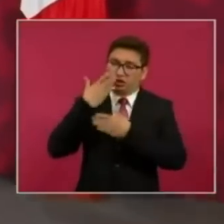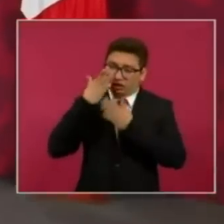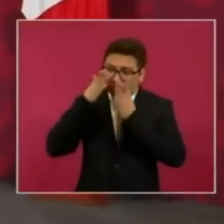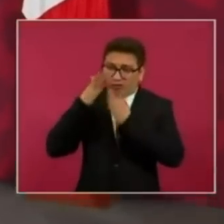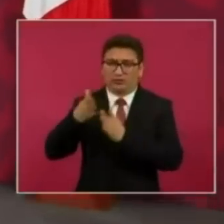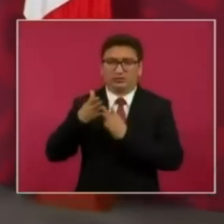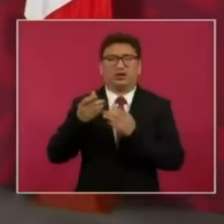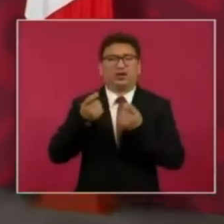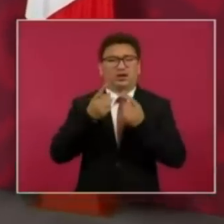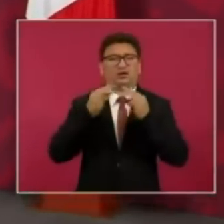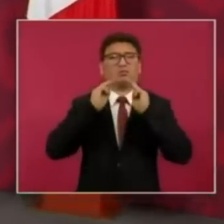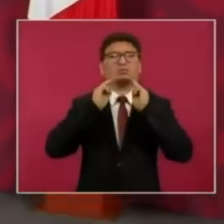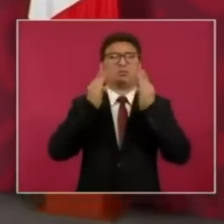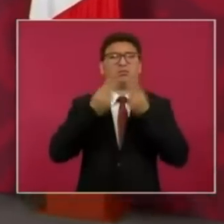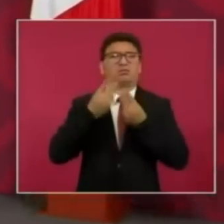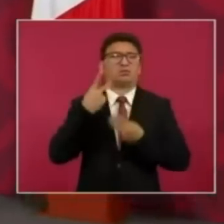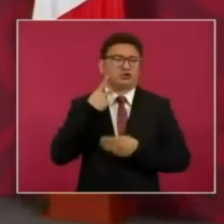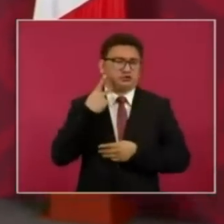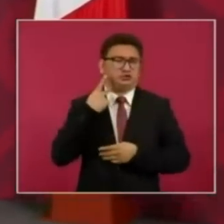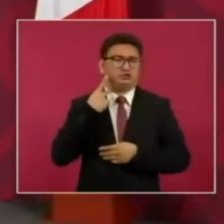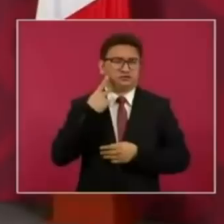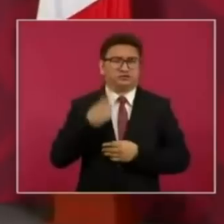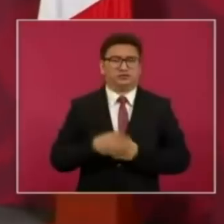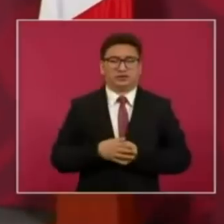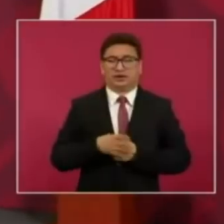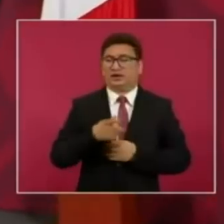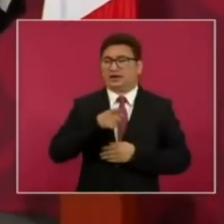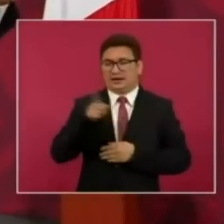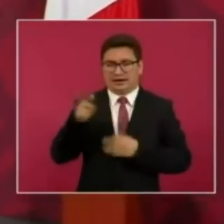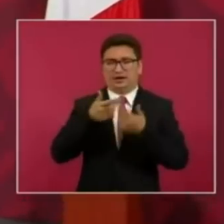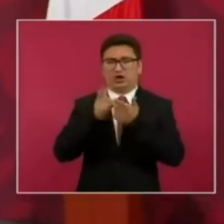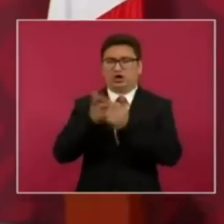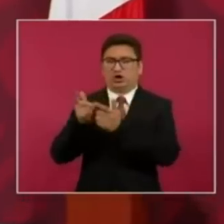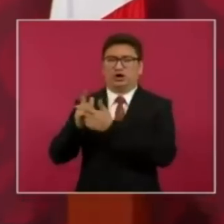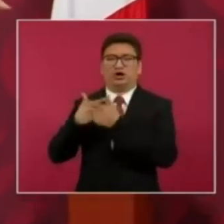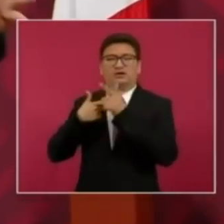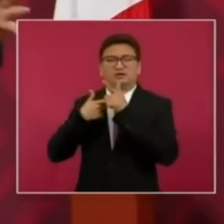mafia política. Eso siguen